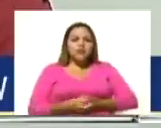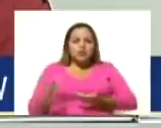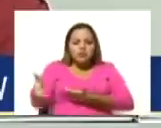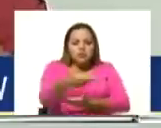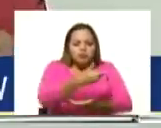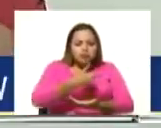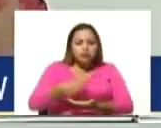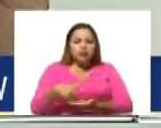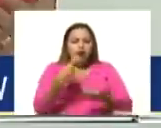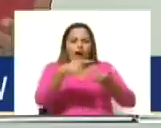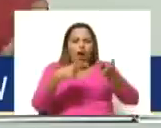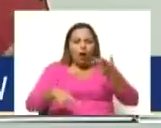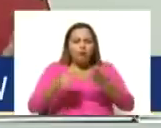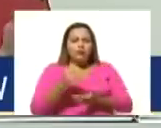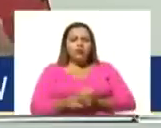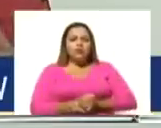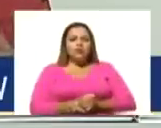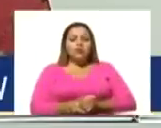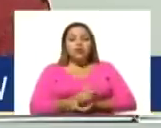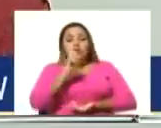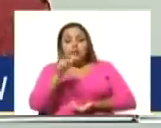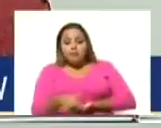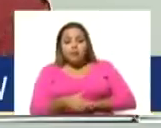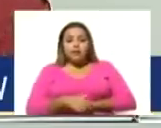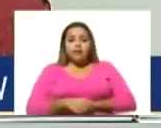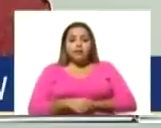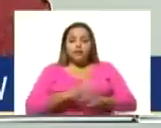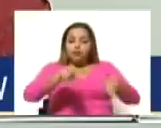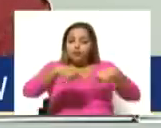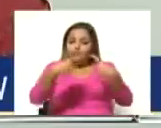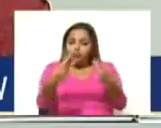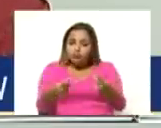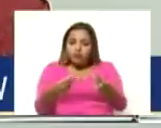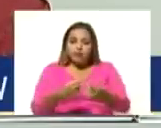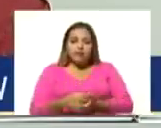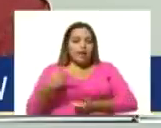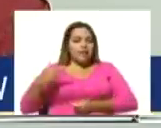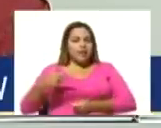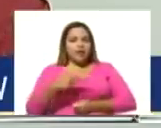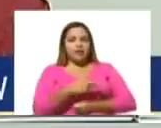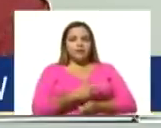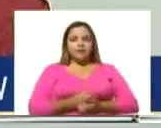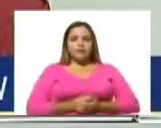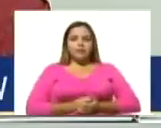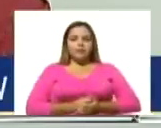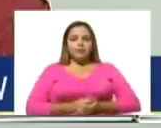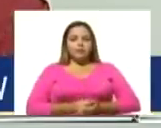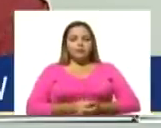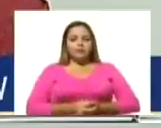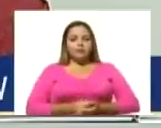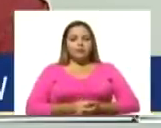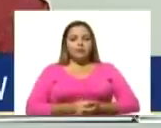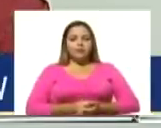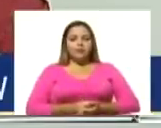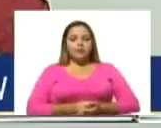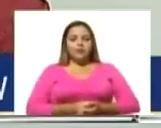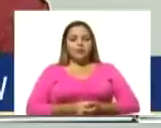los escombros y ahora en la recuperación de las Tejerías. De manera que si